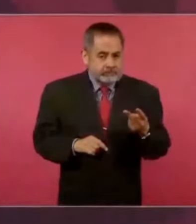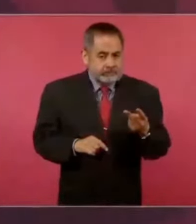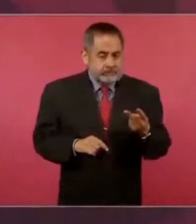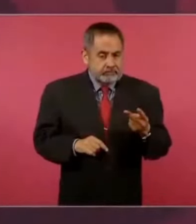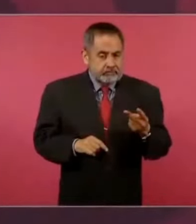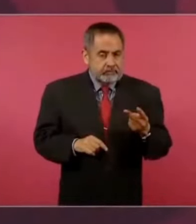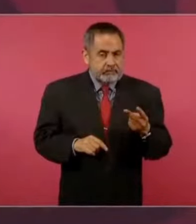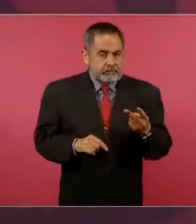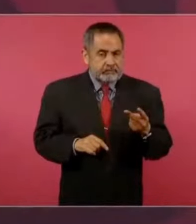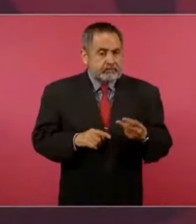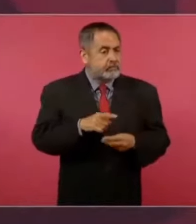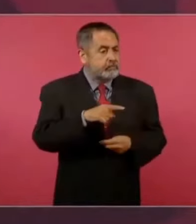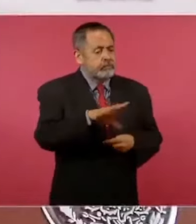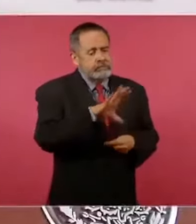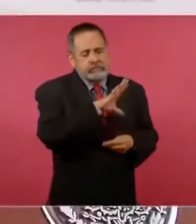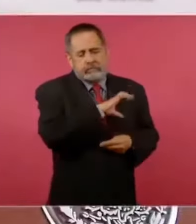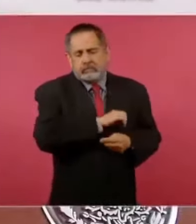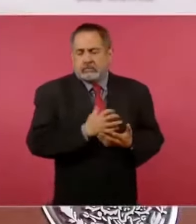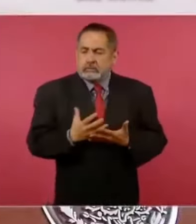les gusta mucho el dinero.